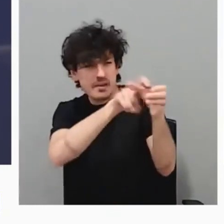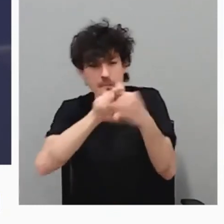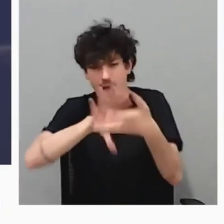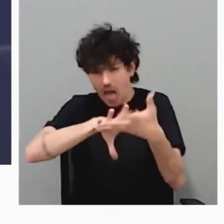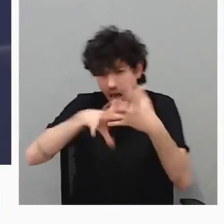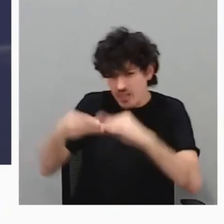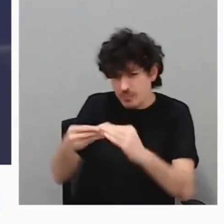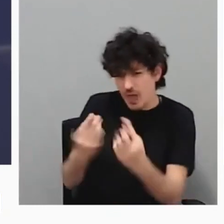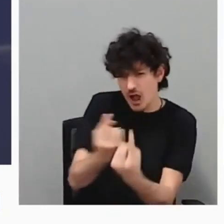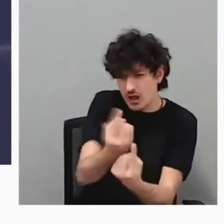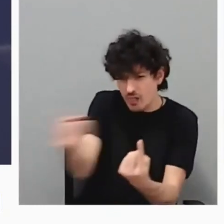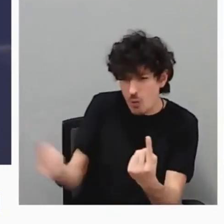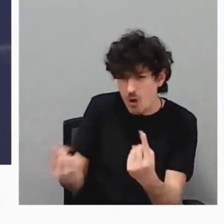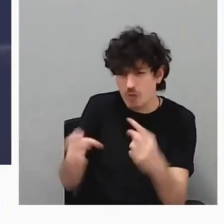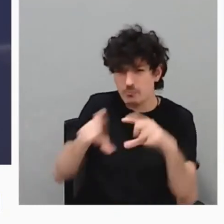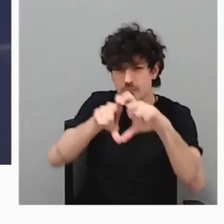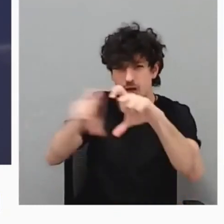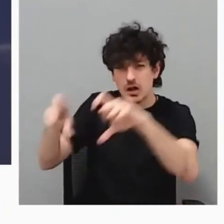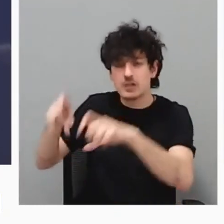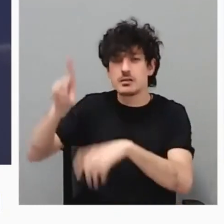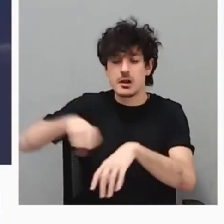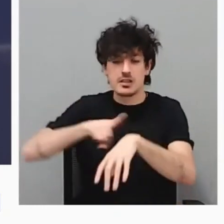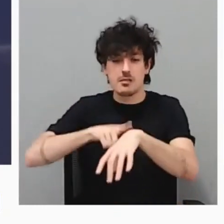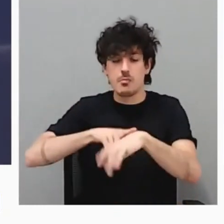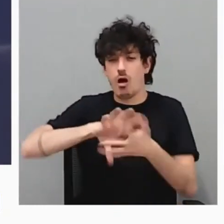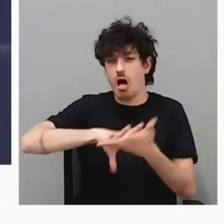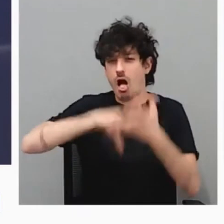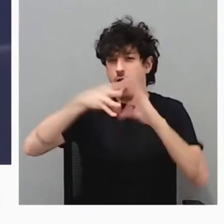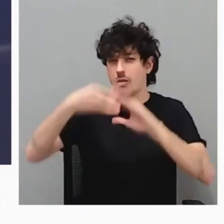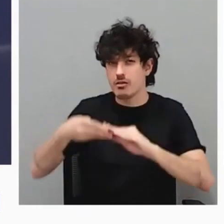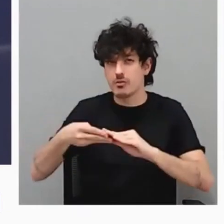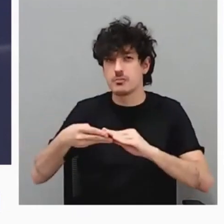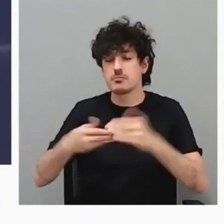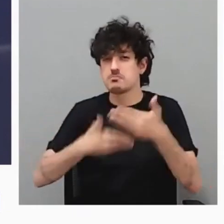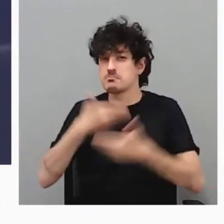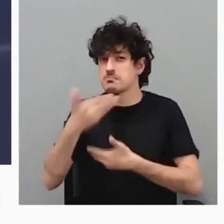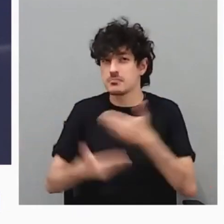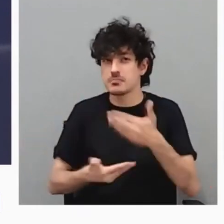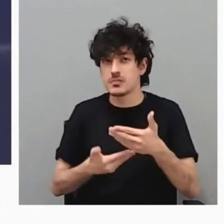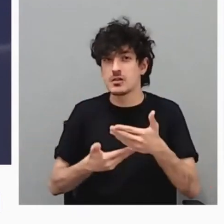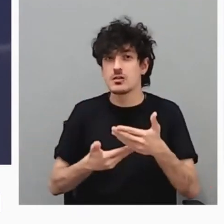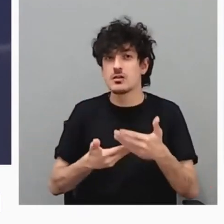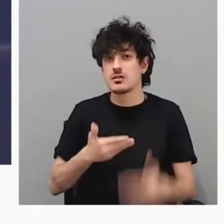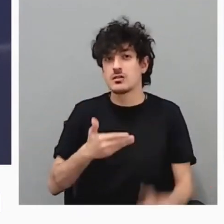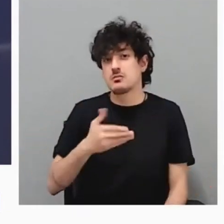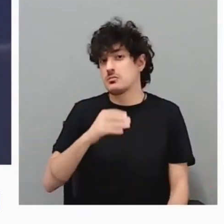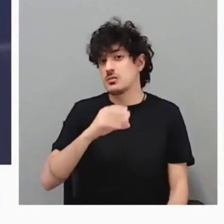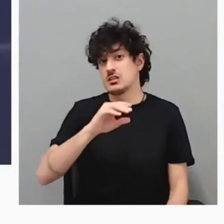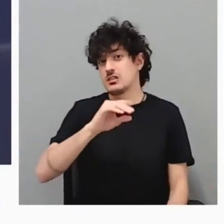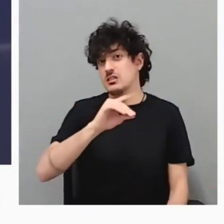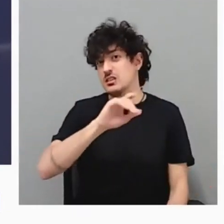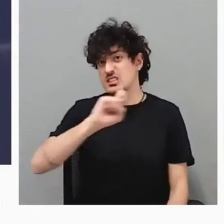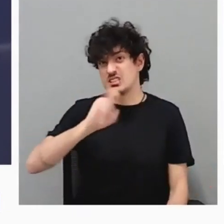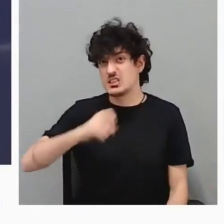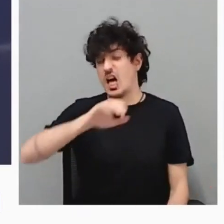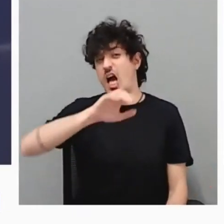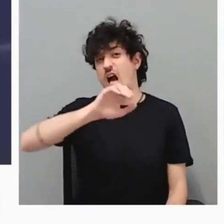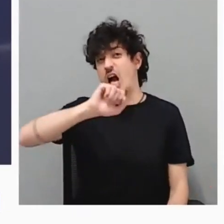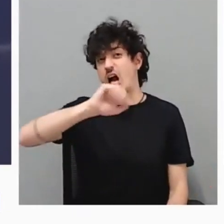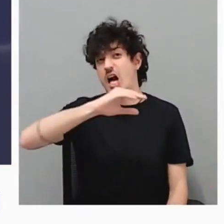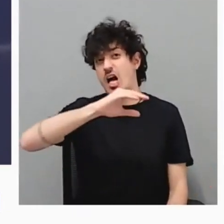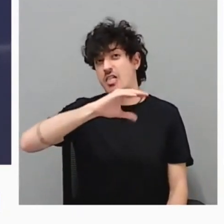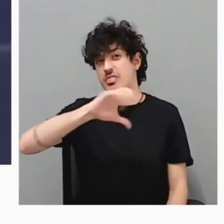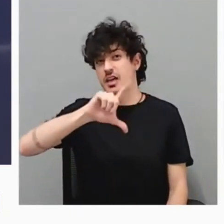el tiempo de actuación, lo vamos a seguir haciendo con ISD Accelerator, vamos a incorporar un trabajo de